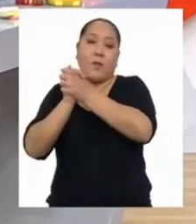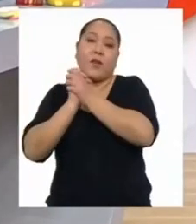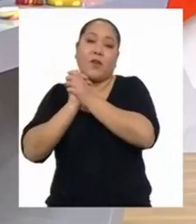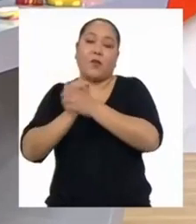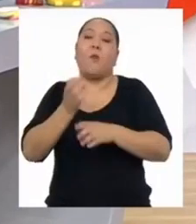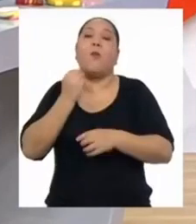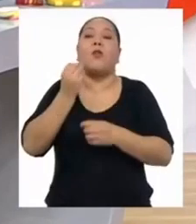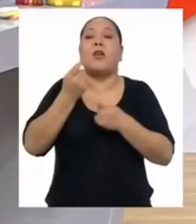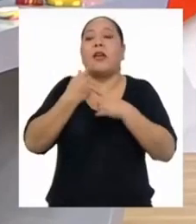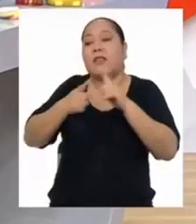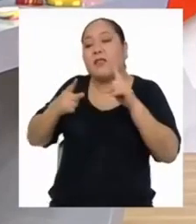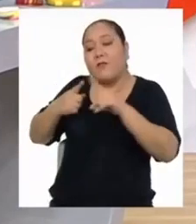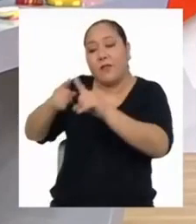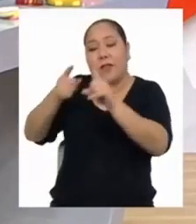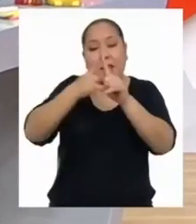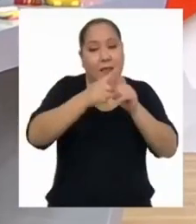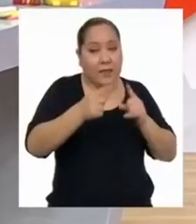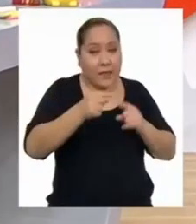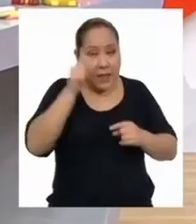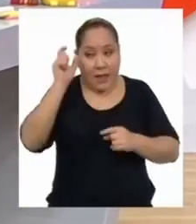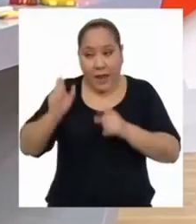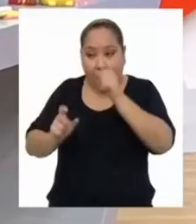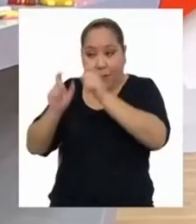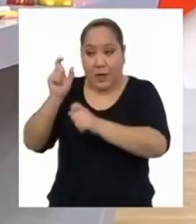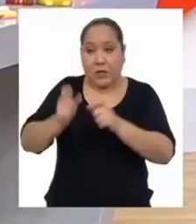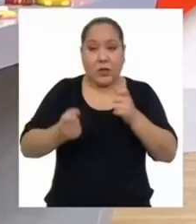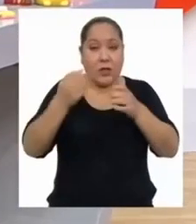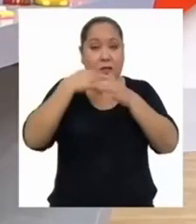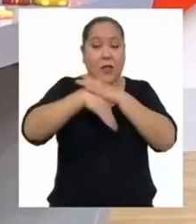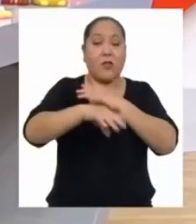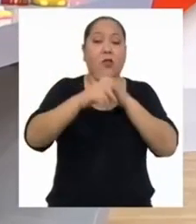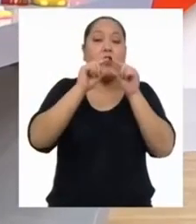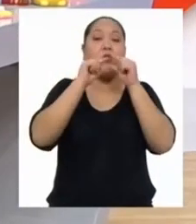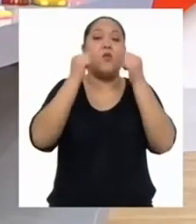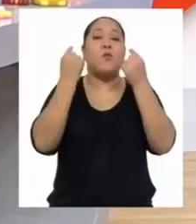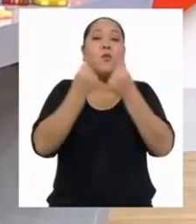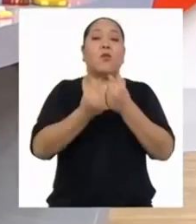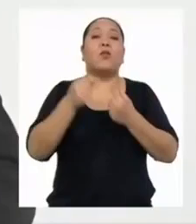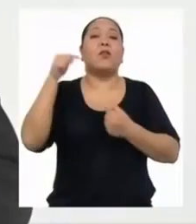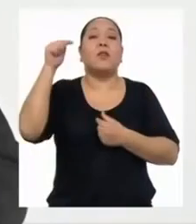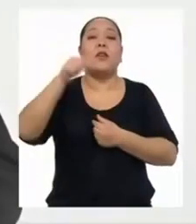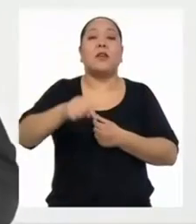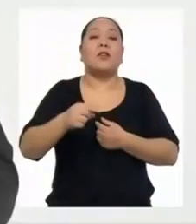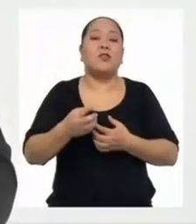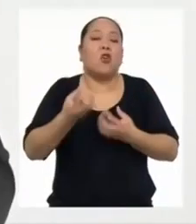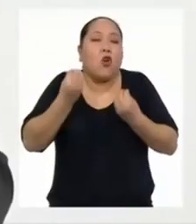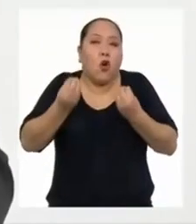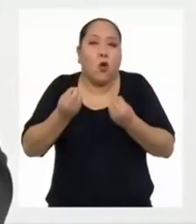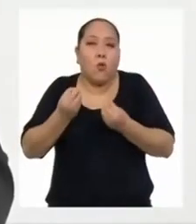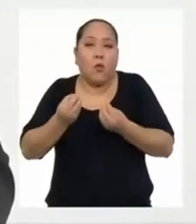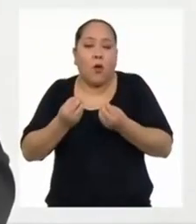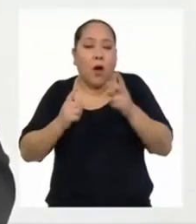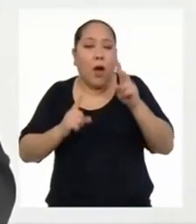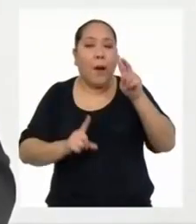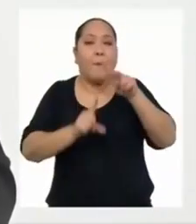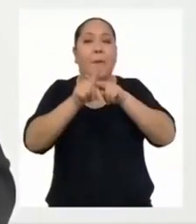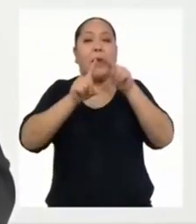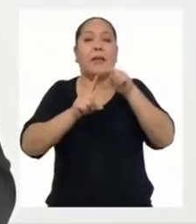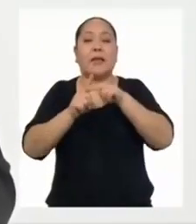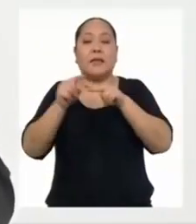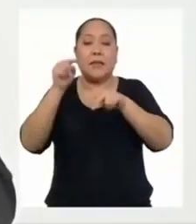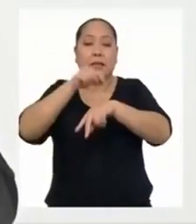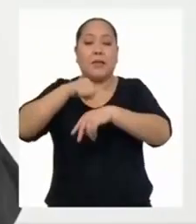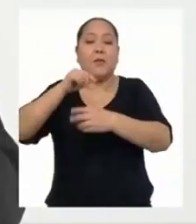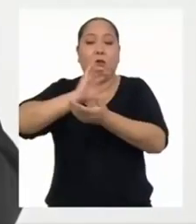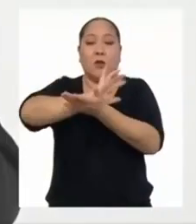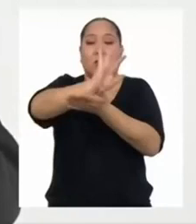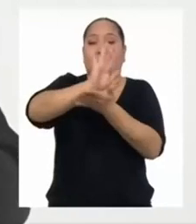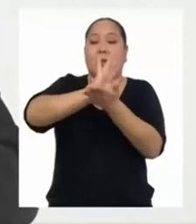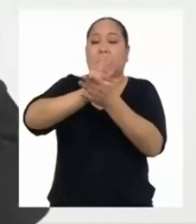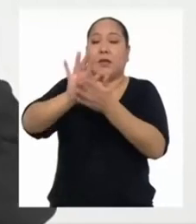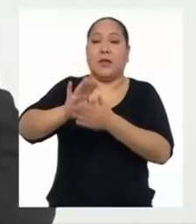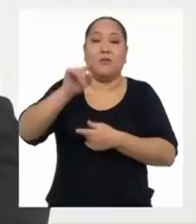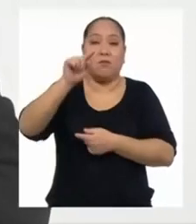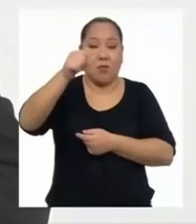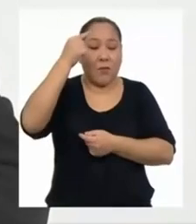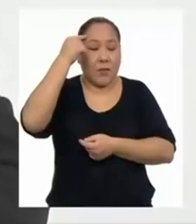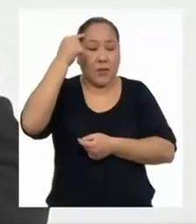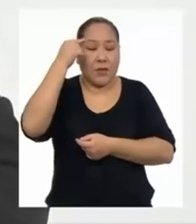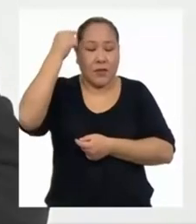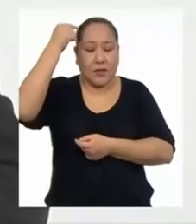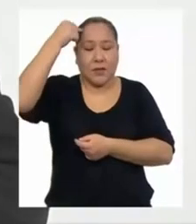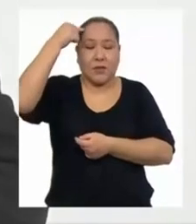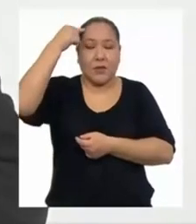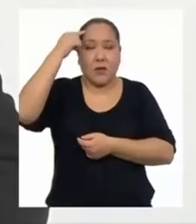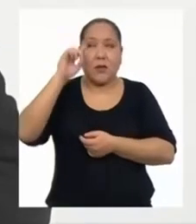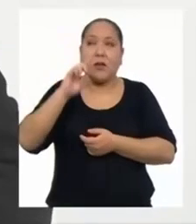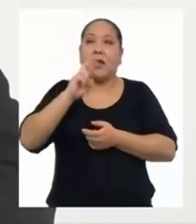ser las personas en el grupo y cómo esto puede generar situaciones de rechazo. Con todo eso en mente, revisemos el segundo